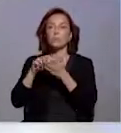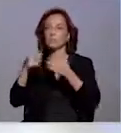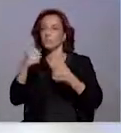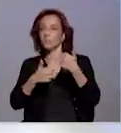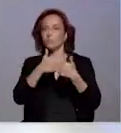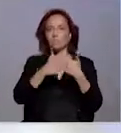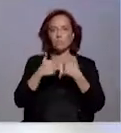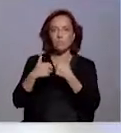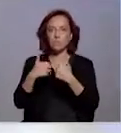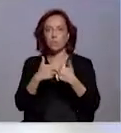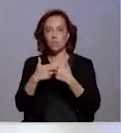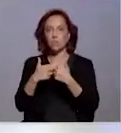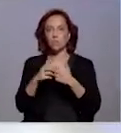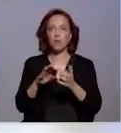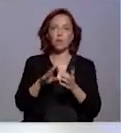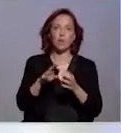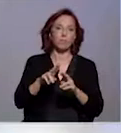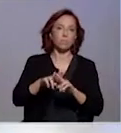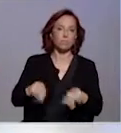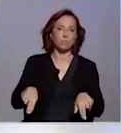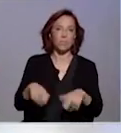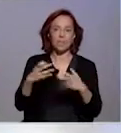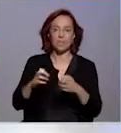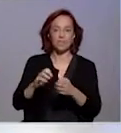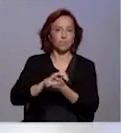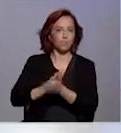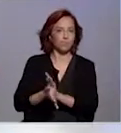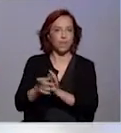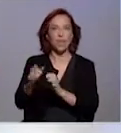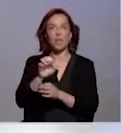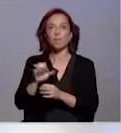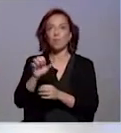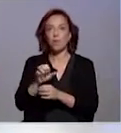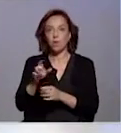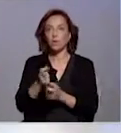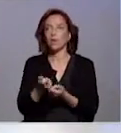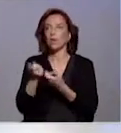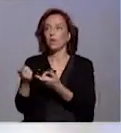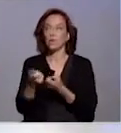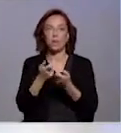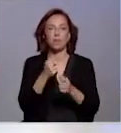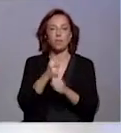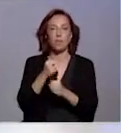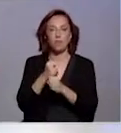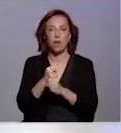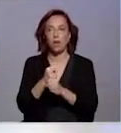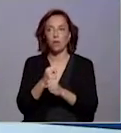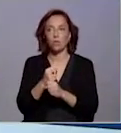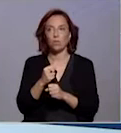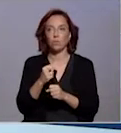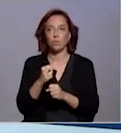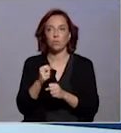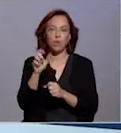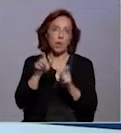entre sí para erradicar a las empresas que en definitiva terminan generando trabajos para la gente de cada uno de los países y estamos